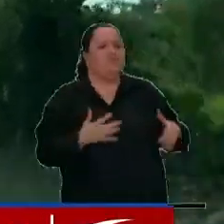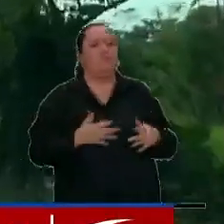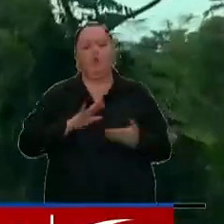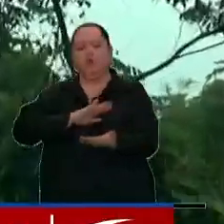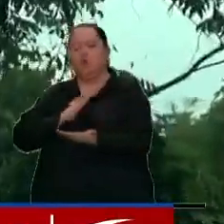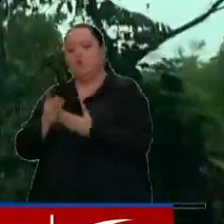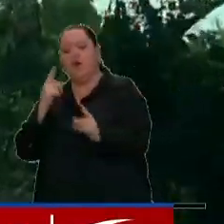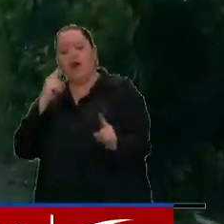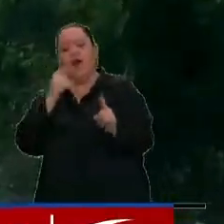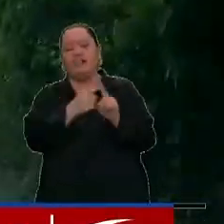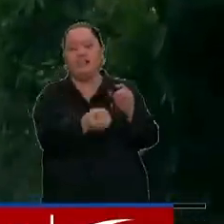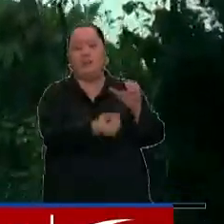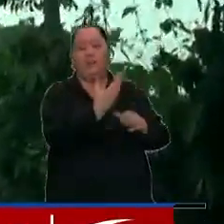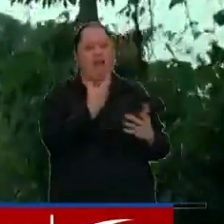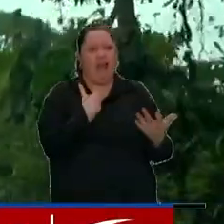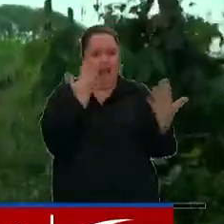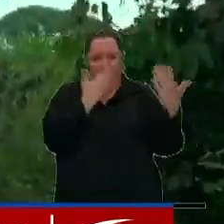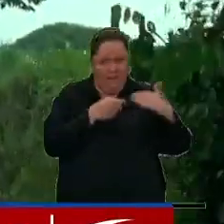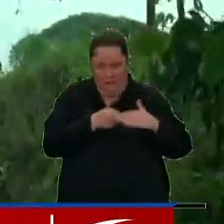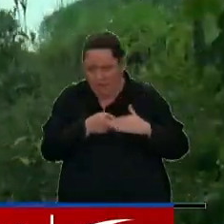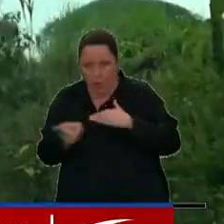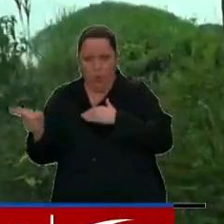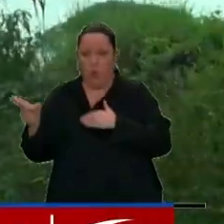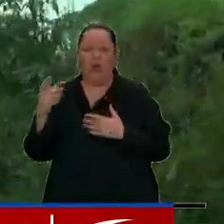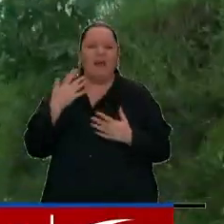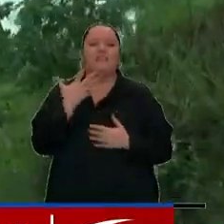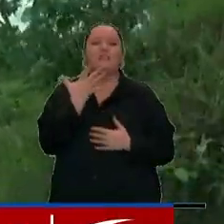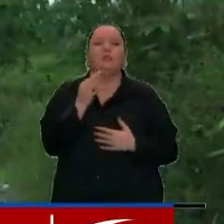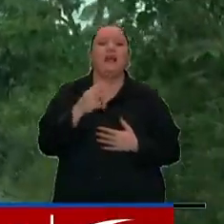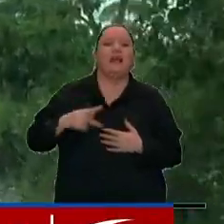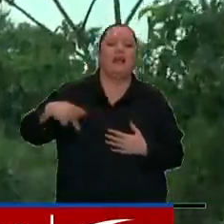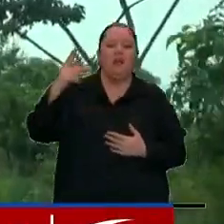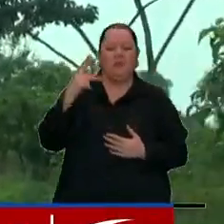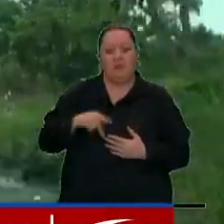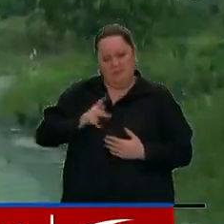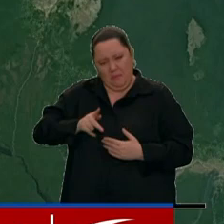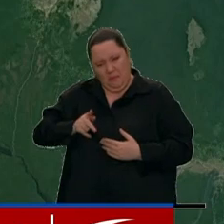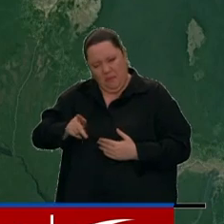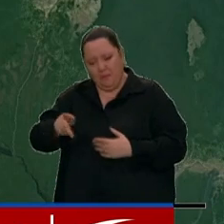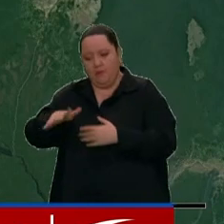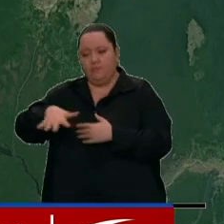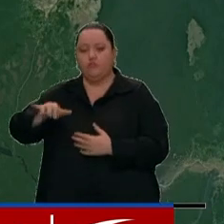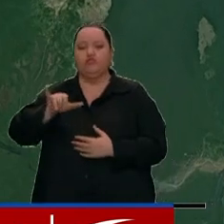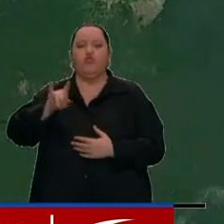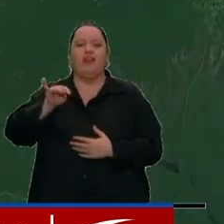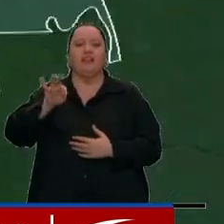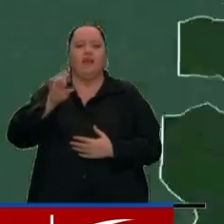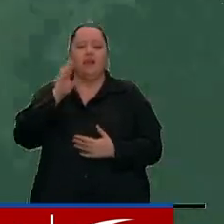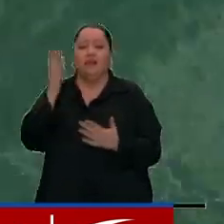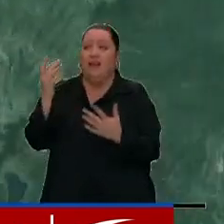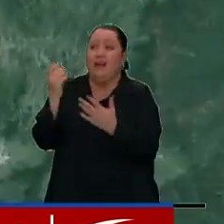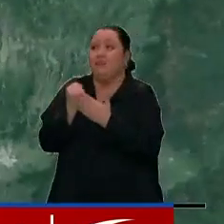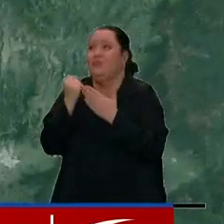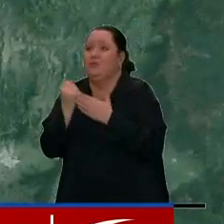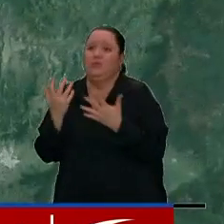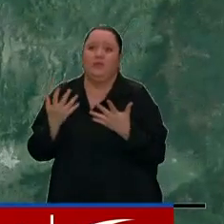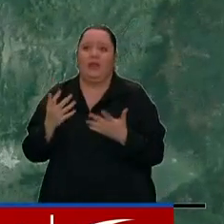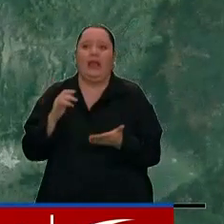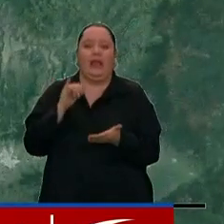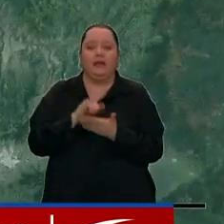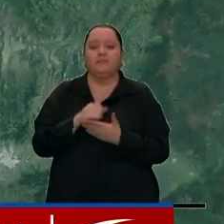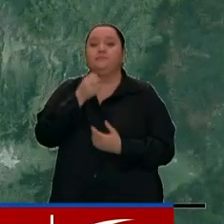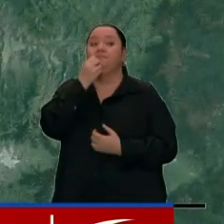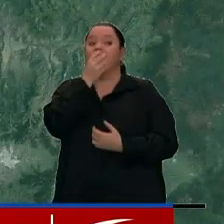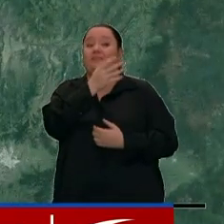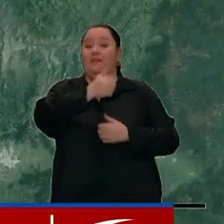tumaco a pasto logró escapar Y tuvo que recorrer más de 50 kilómetros para llegar al corregimiento de llorente en busca de Refugio le contó